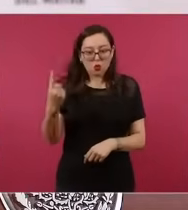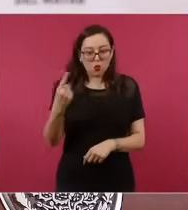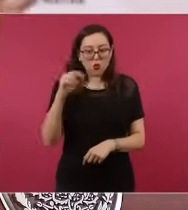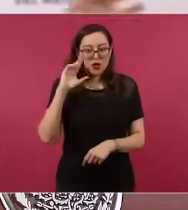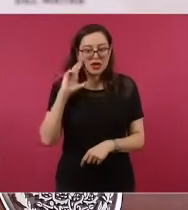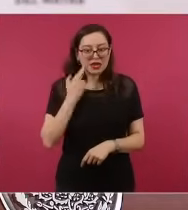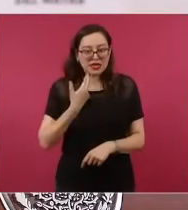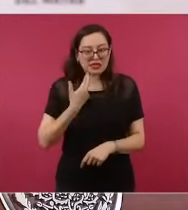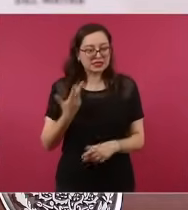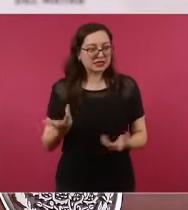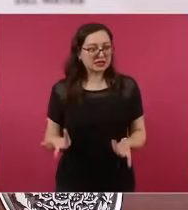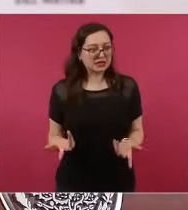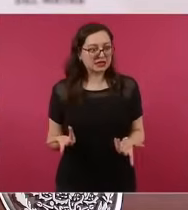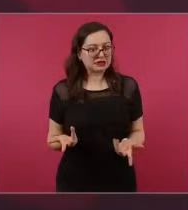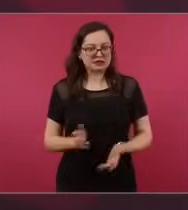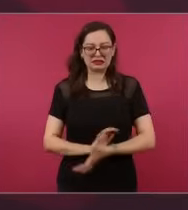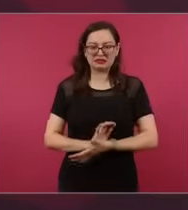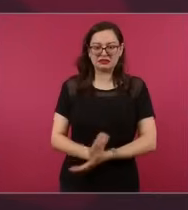Ahí está todo.